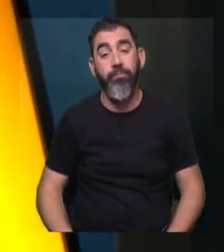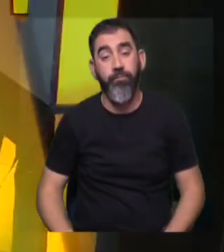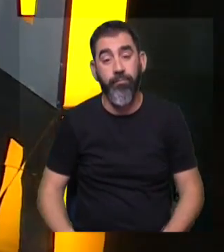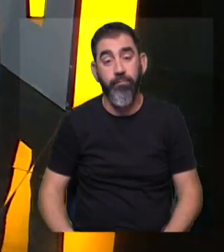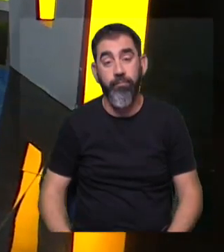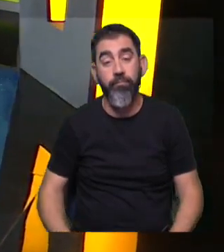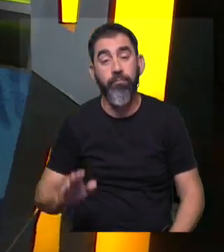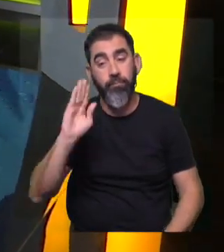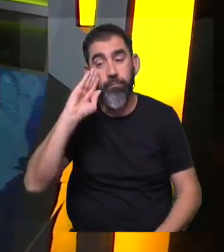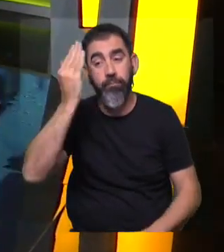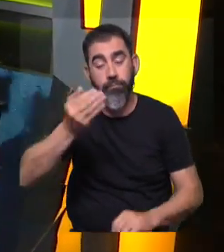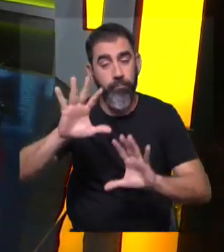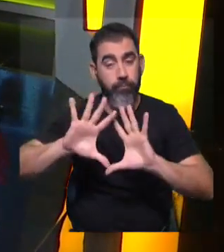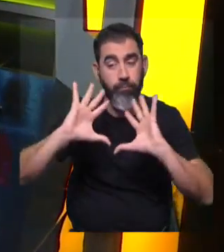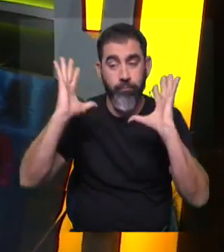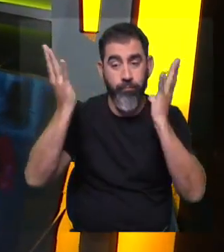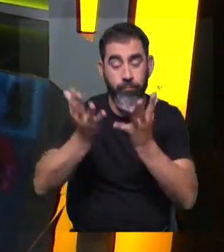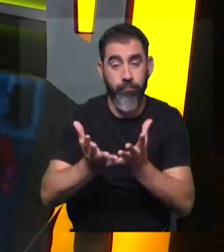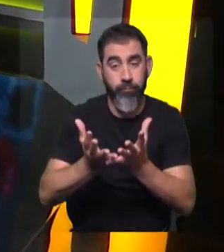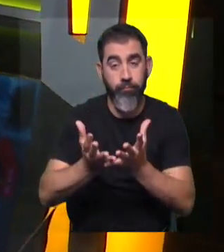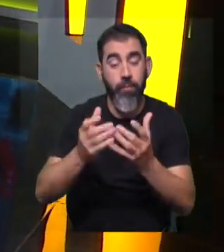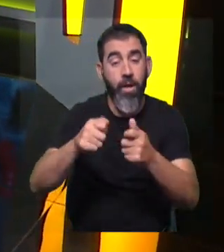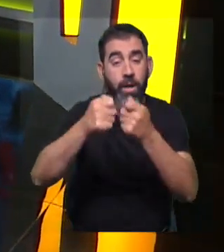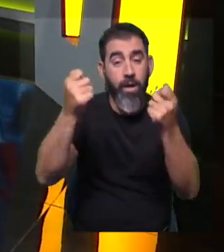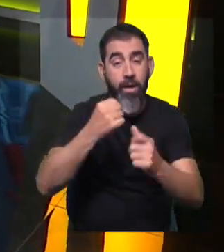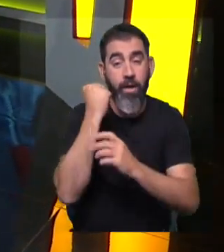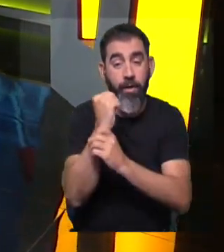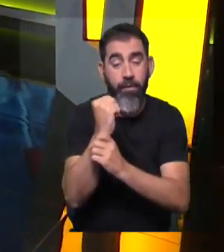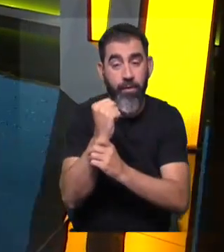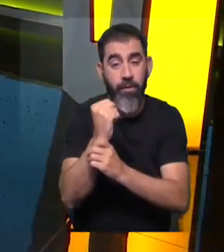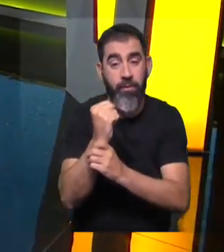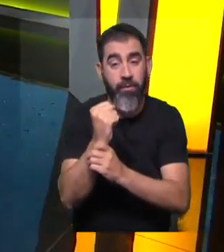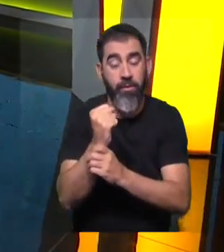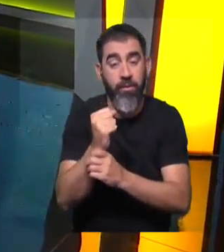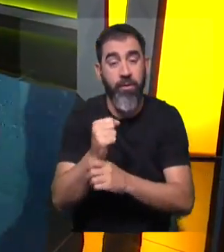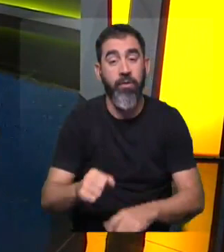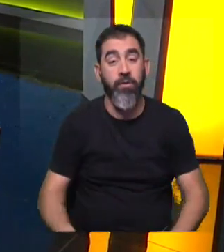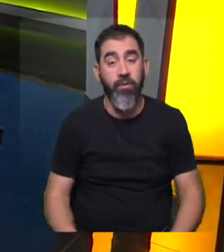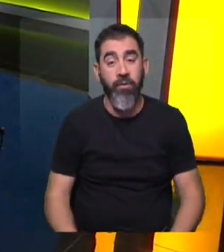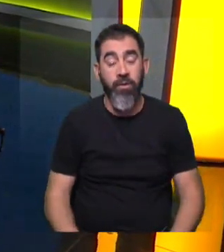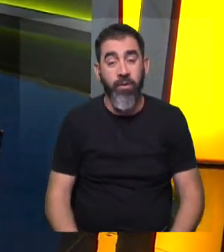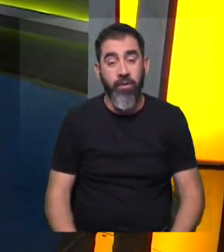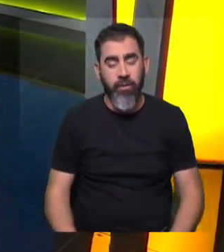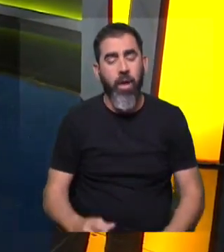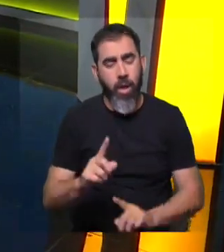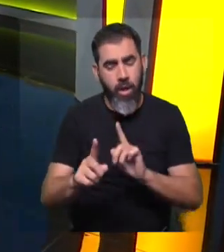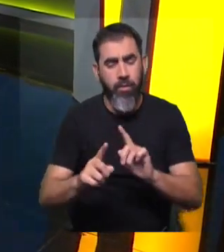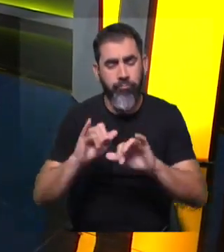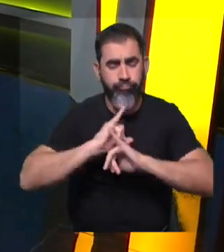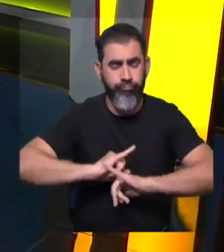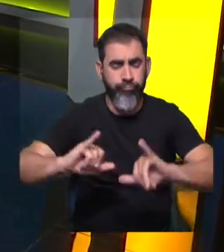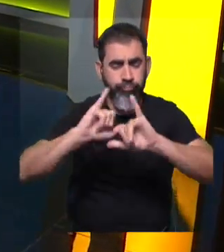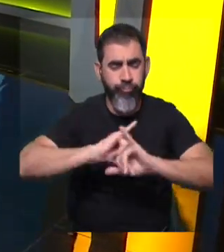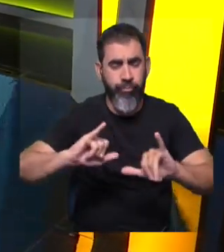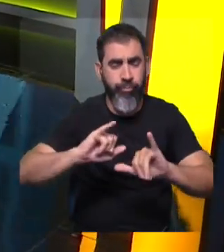sido reconocido en todo el mundo. La revista Nature, que acá en este lugar me imagino que se ha nombrado muchas veces, sacó varias veces editoriales sobre